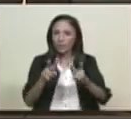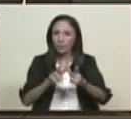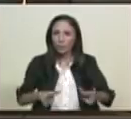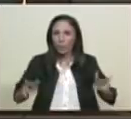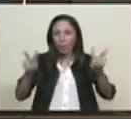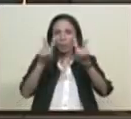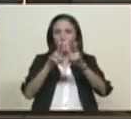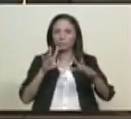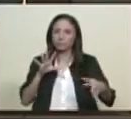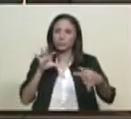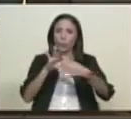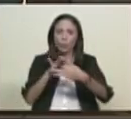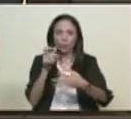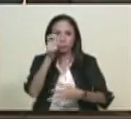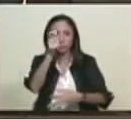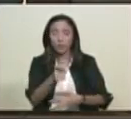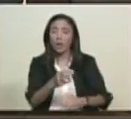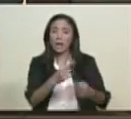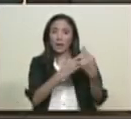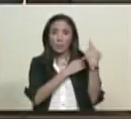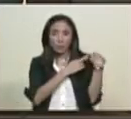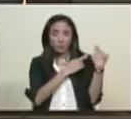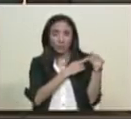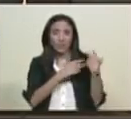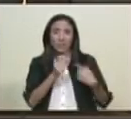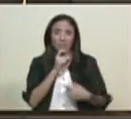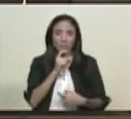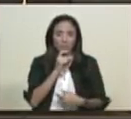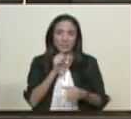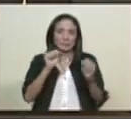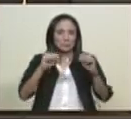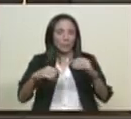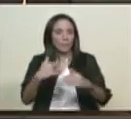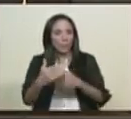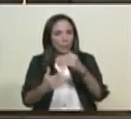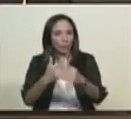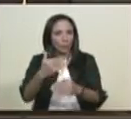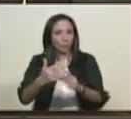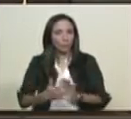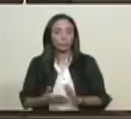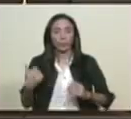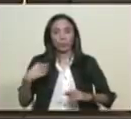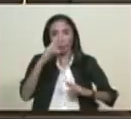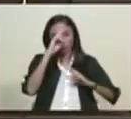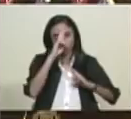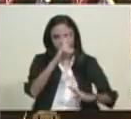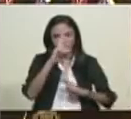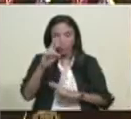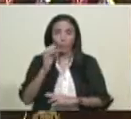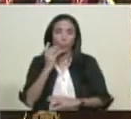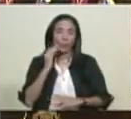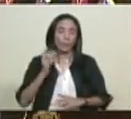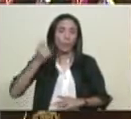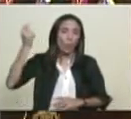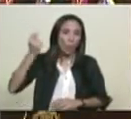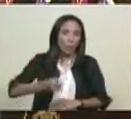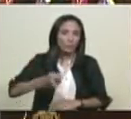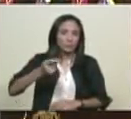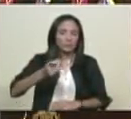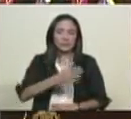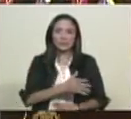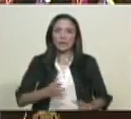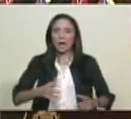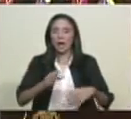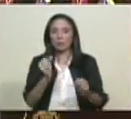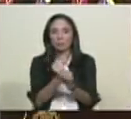responsabilidad, sin lugar a dudas. Tengo un gran respeto por la labor que desarrollan los jueces y las juezas de la República.